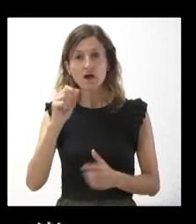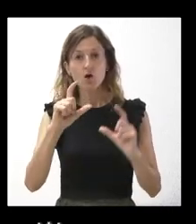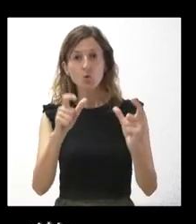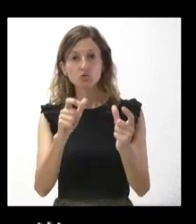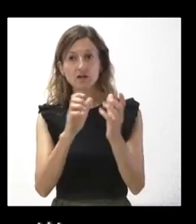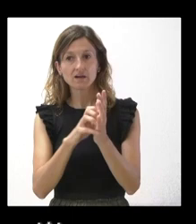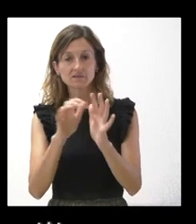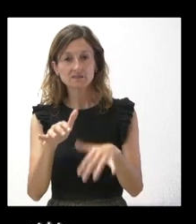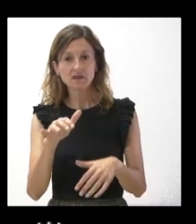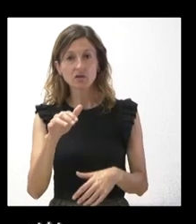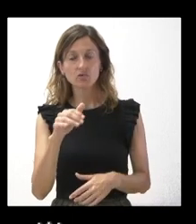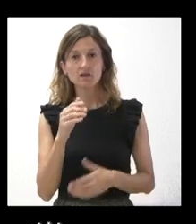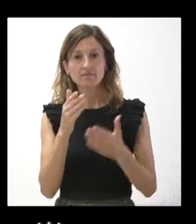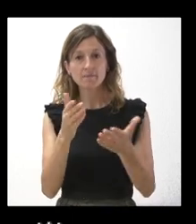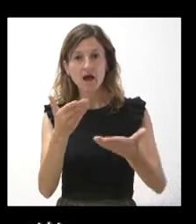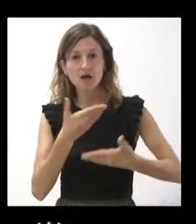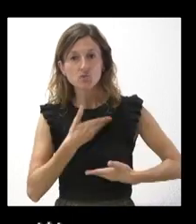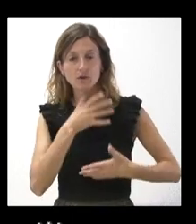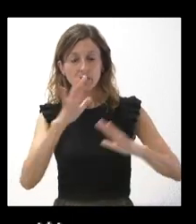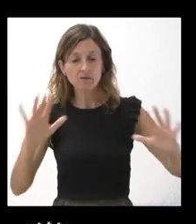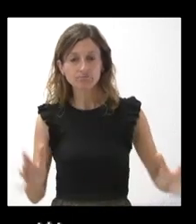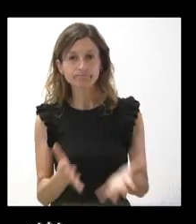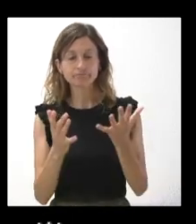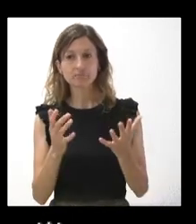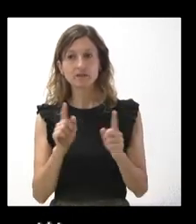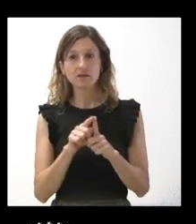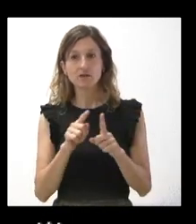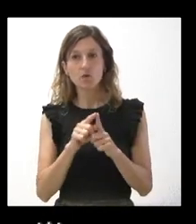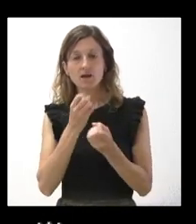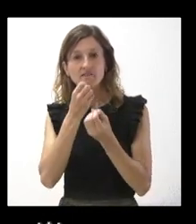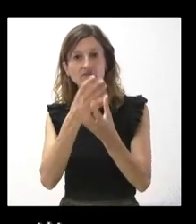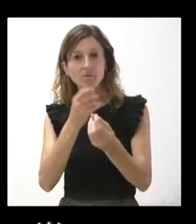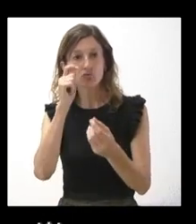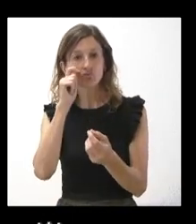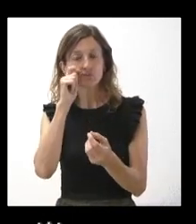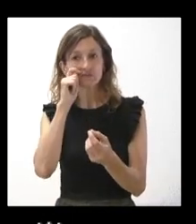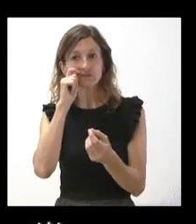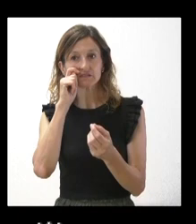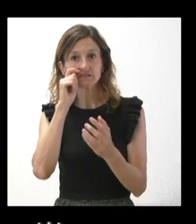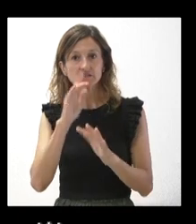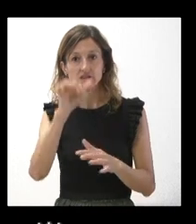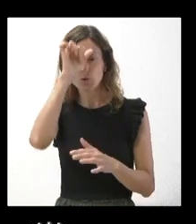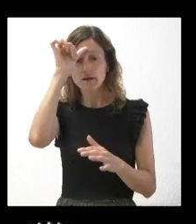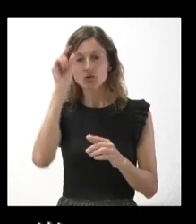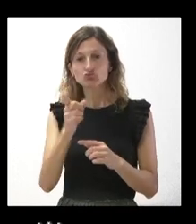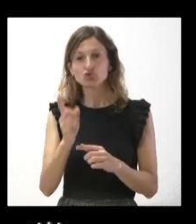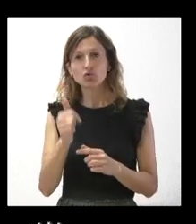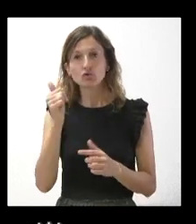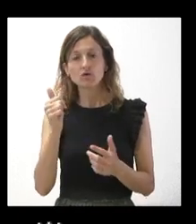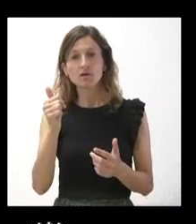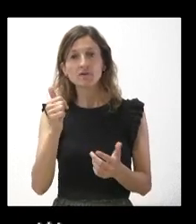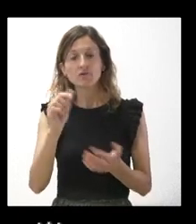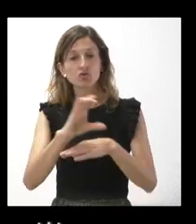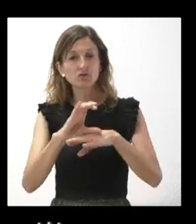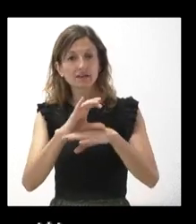ese SOS para potenciarlo y para que no quede como un informador turístico durante todo el verano. No sé si la